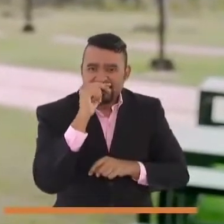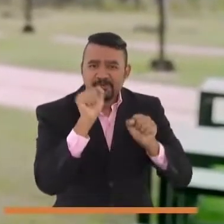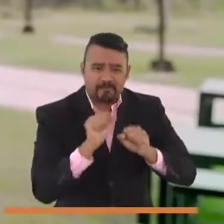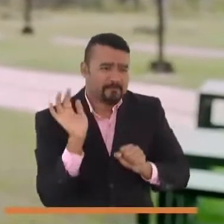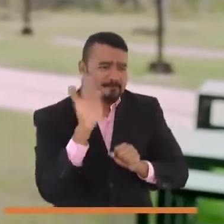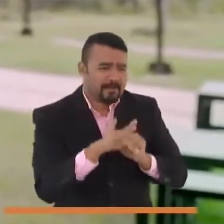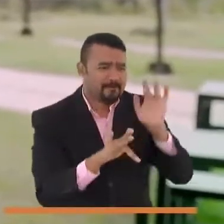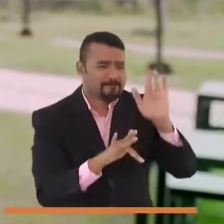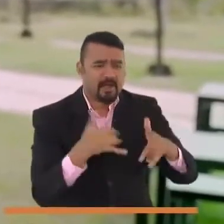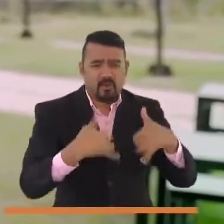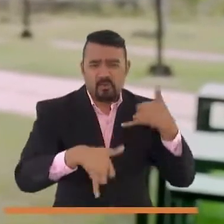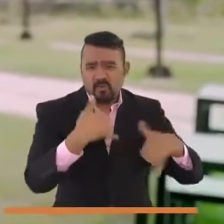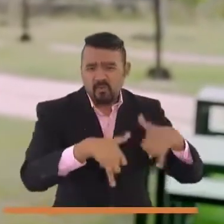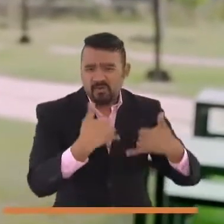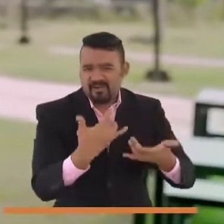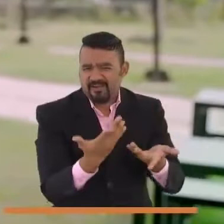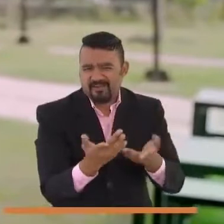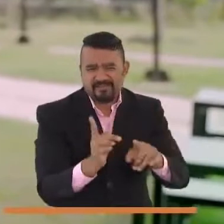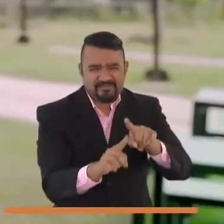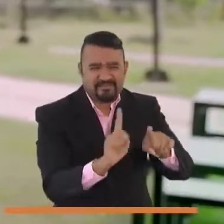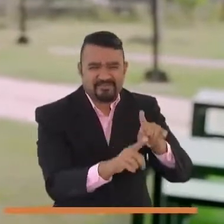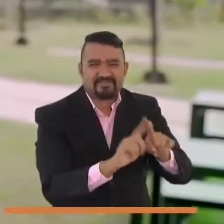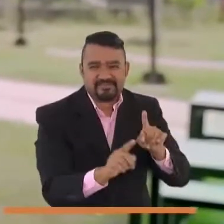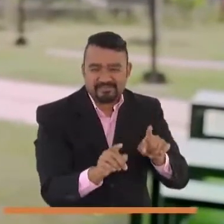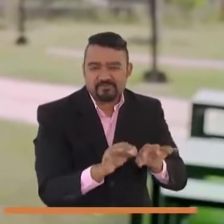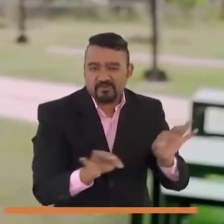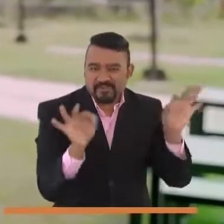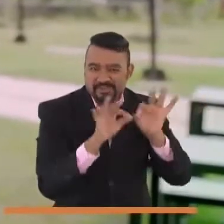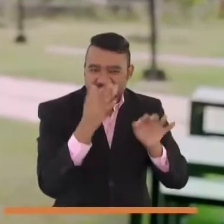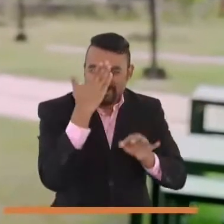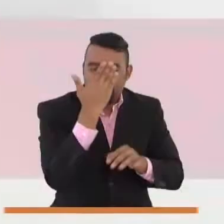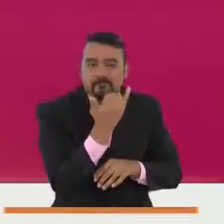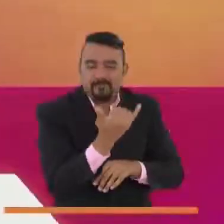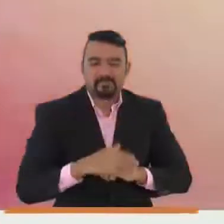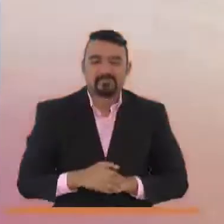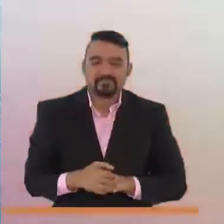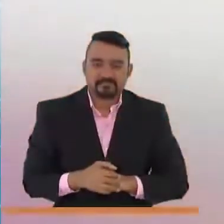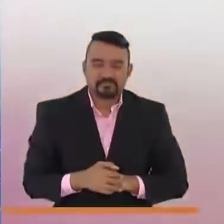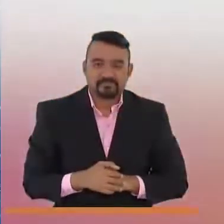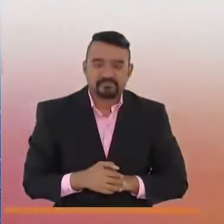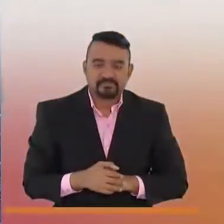municipio, sumando así para unas buenas condiciones de los habitantes del municipio de Envigado.